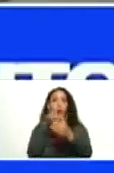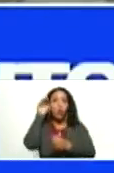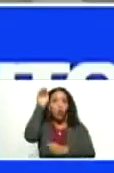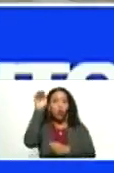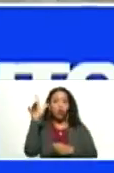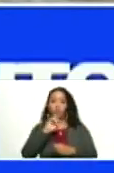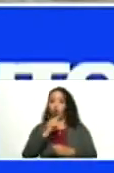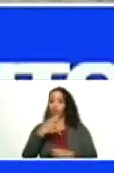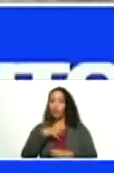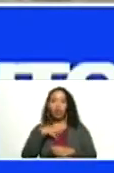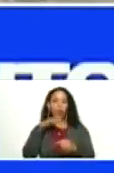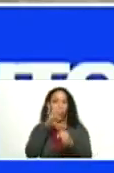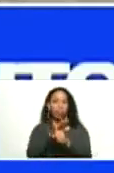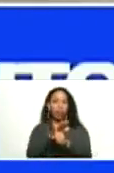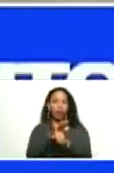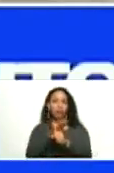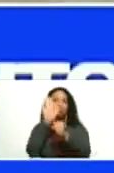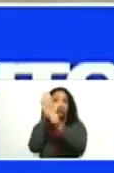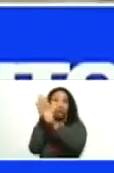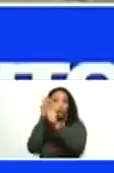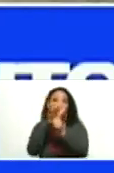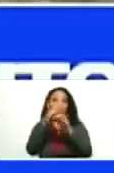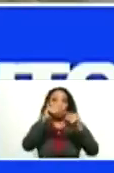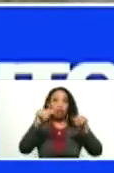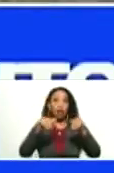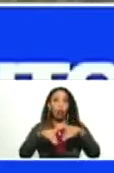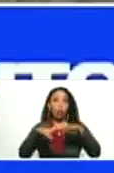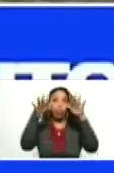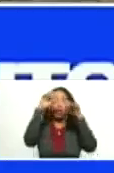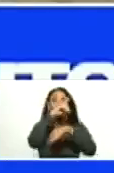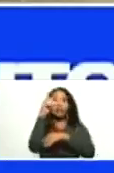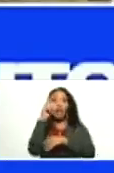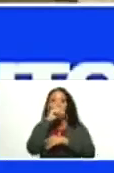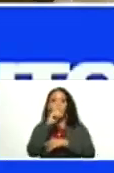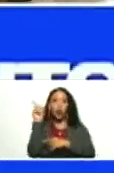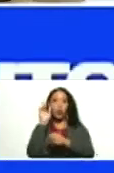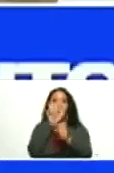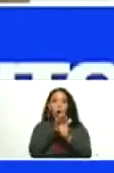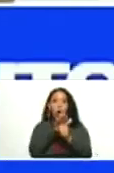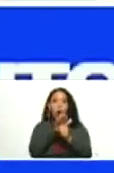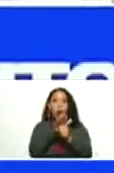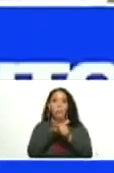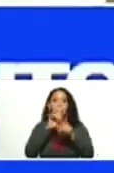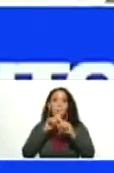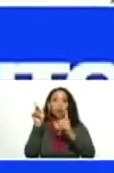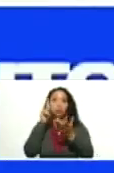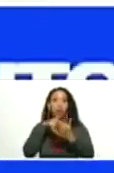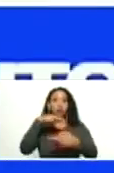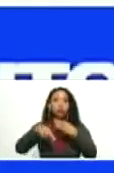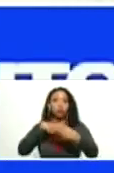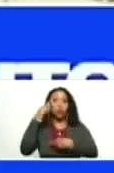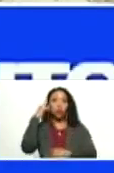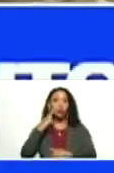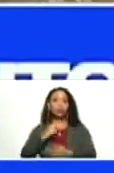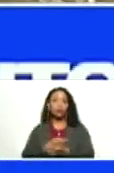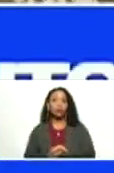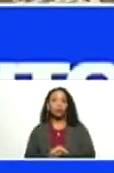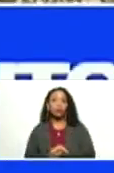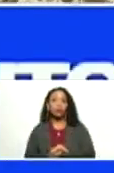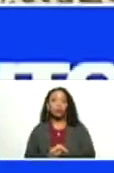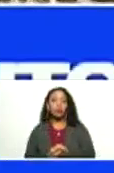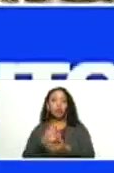pudieron tapiarlo, lo taparon. Estuvo 100 años tapado esto, pero llegó la revolución bolivariana, llegó